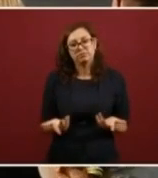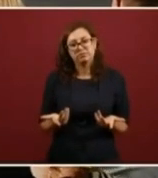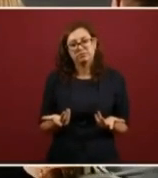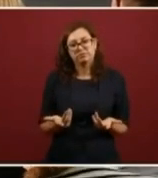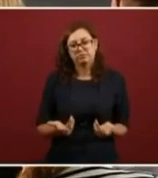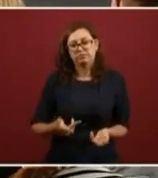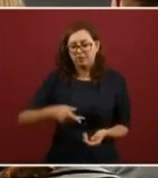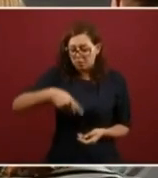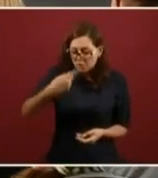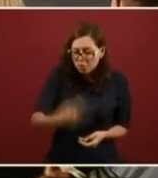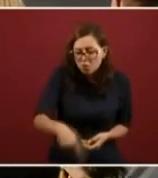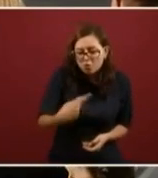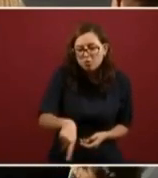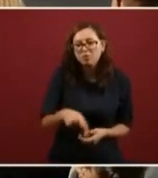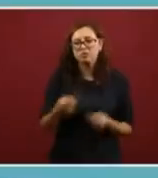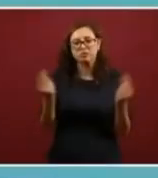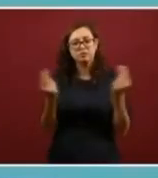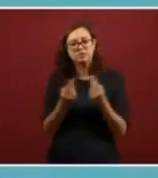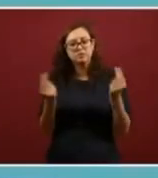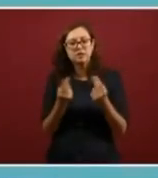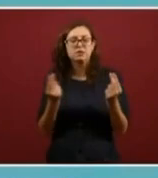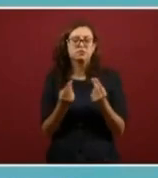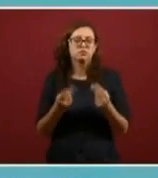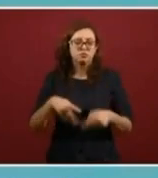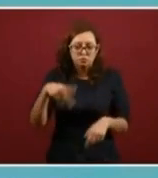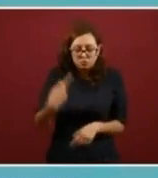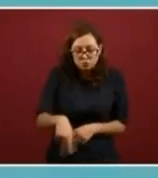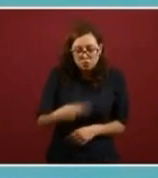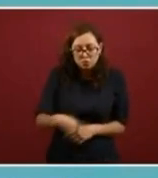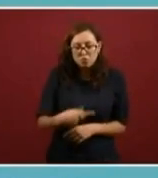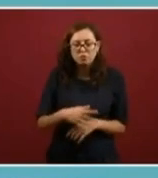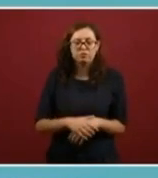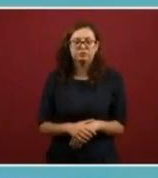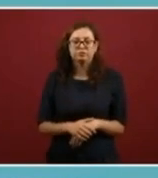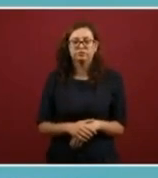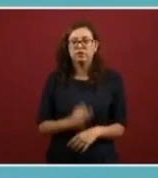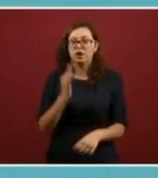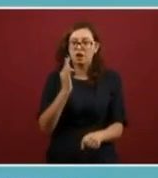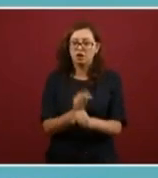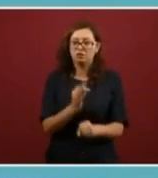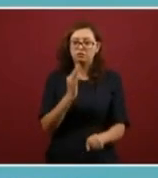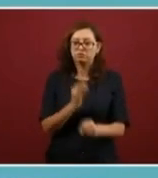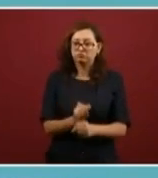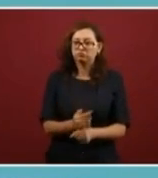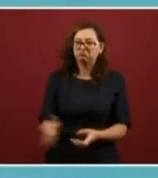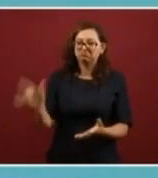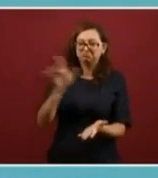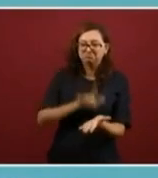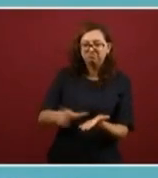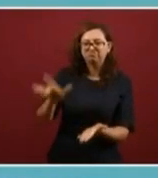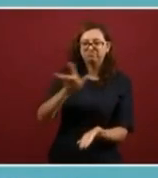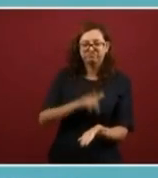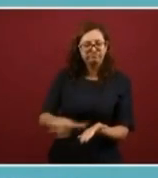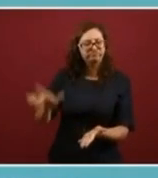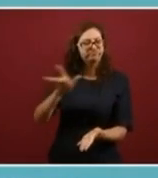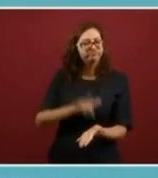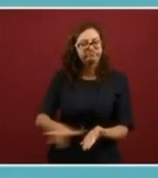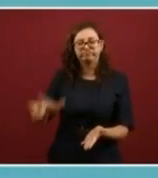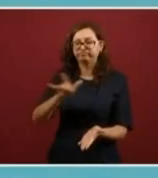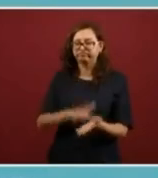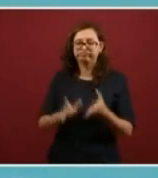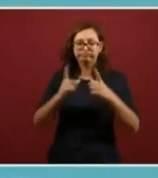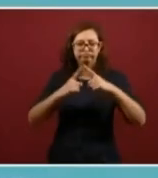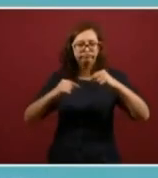la producción. Por lo tanto, en este momento no hay limitación para la extensión que tengan